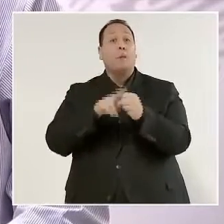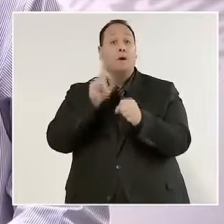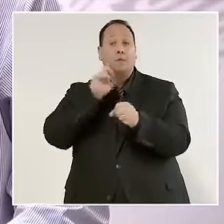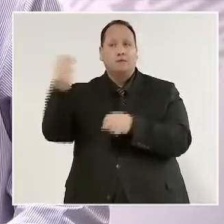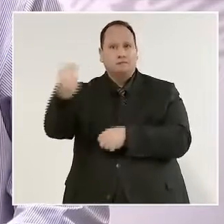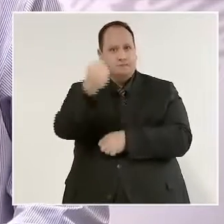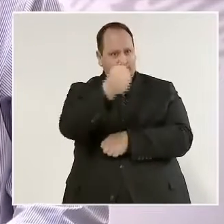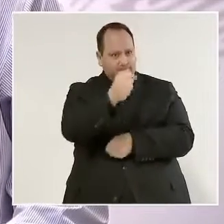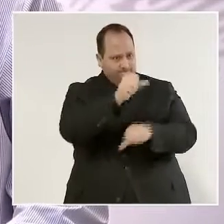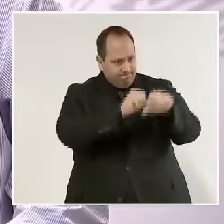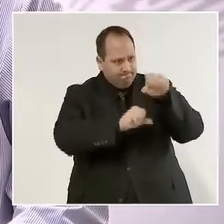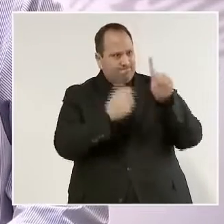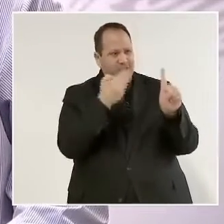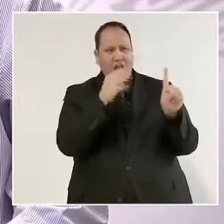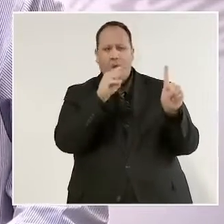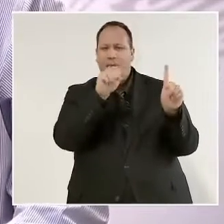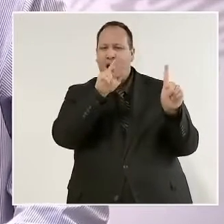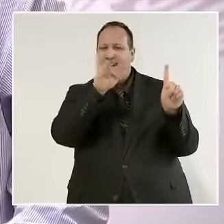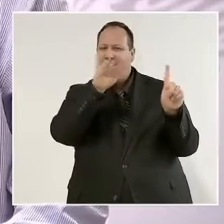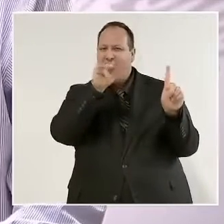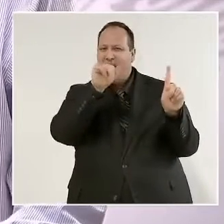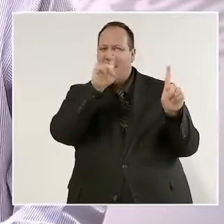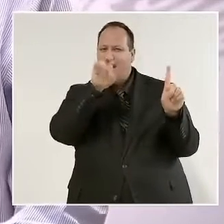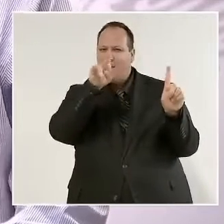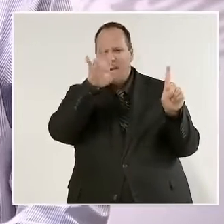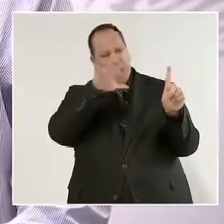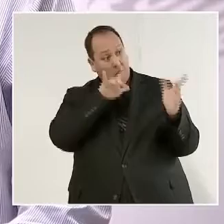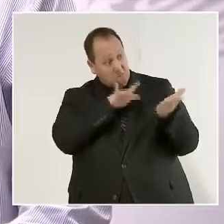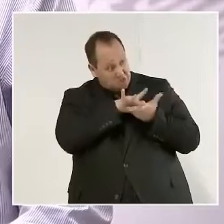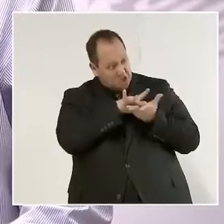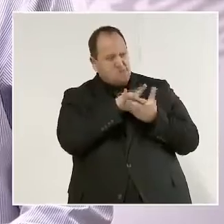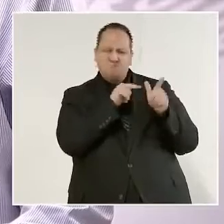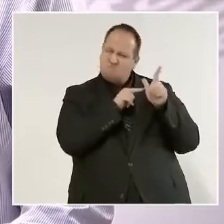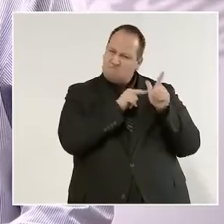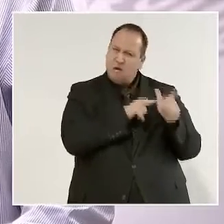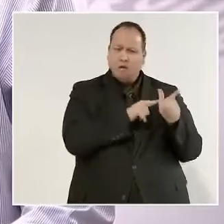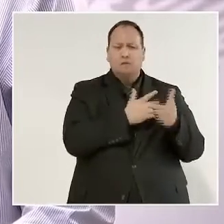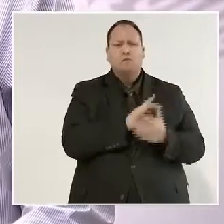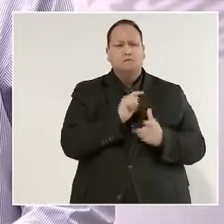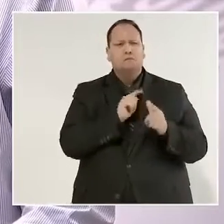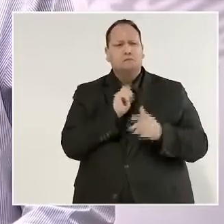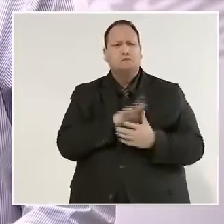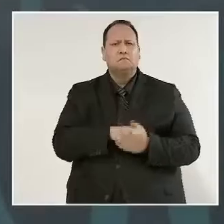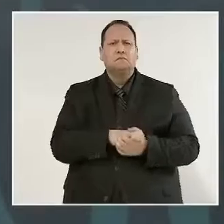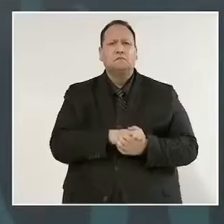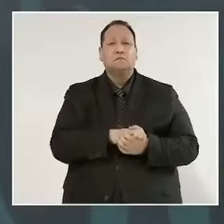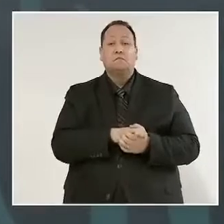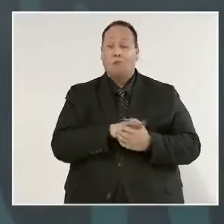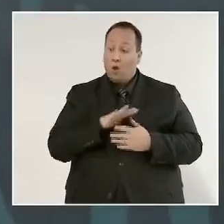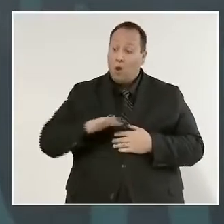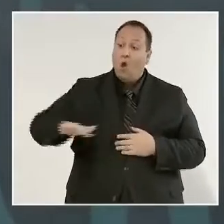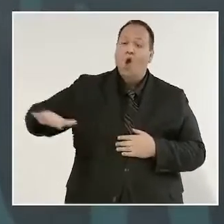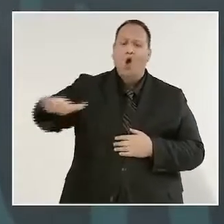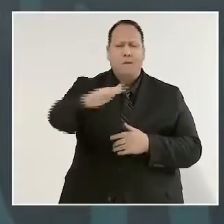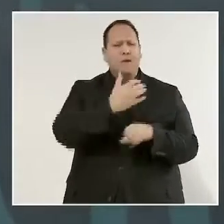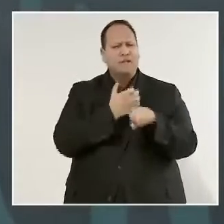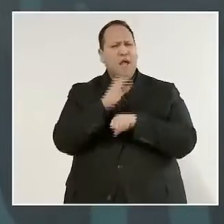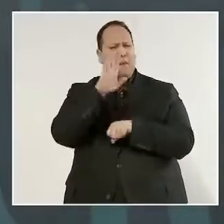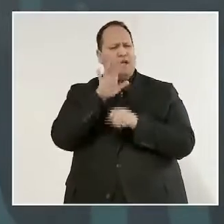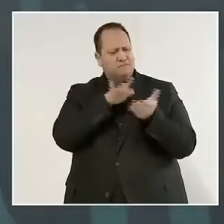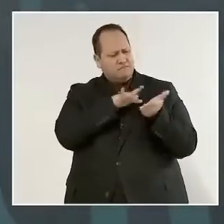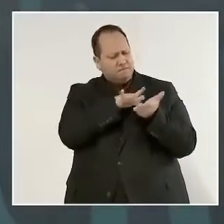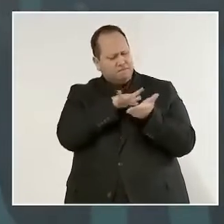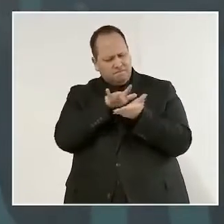gobernadora, a Marina del Pilar. Vamos a seguir apoyando a este estado